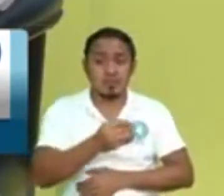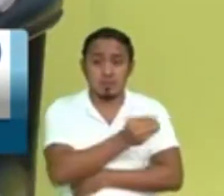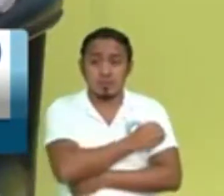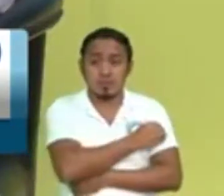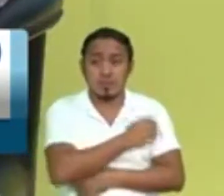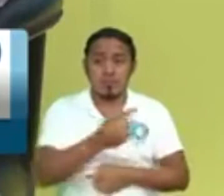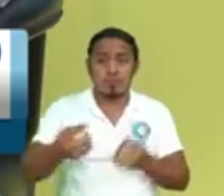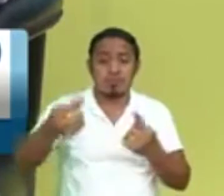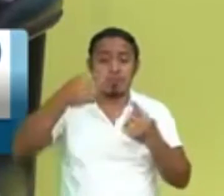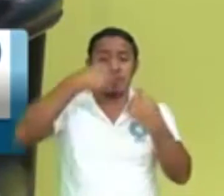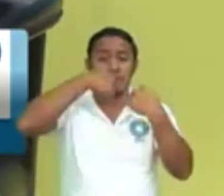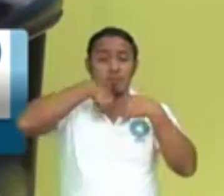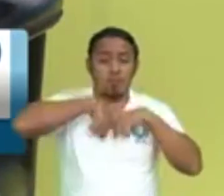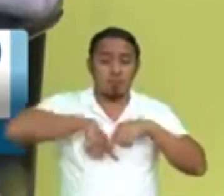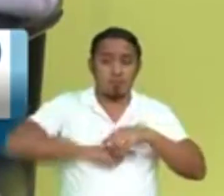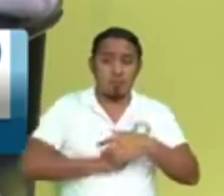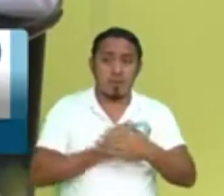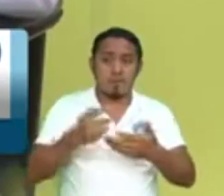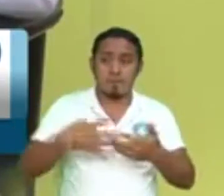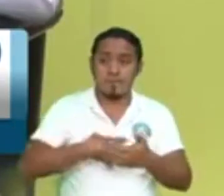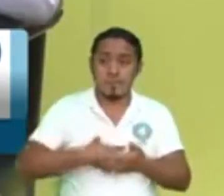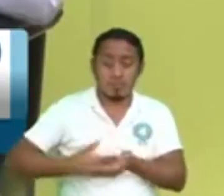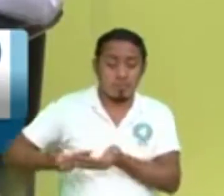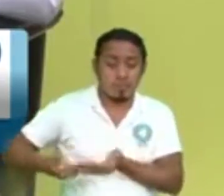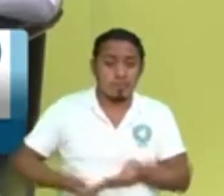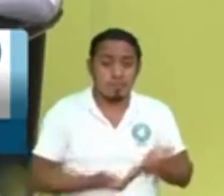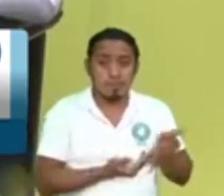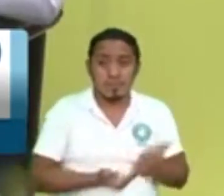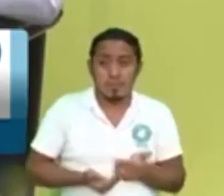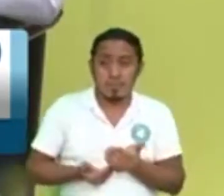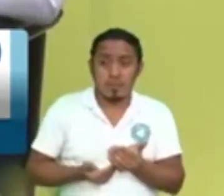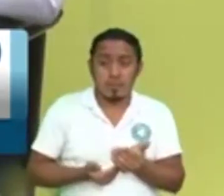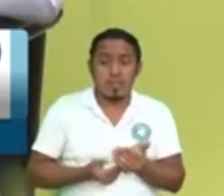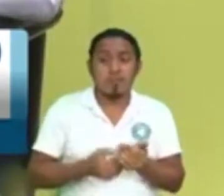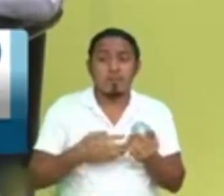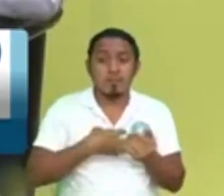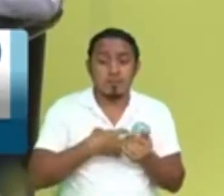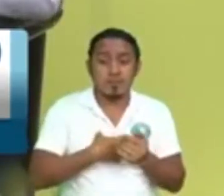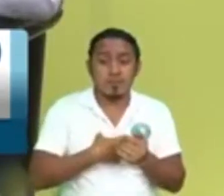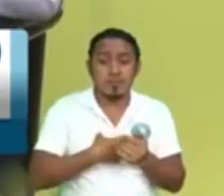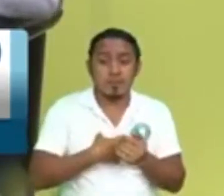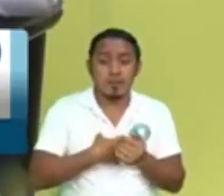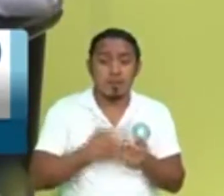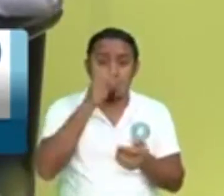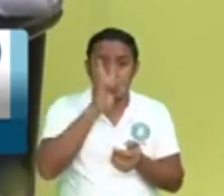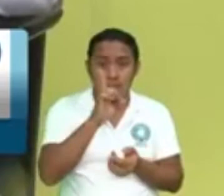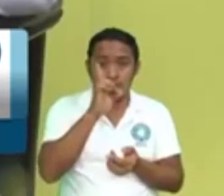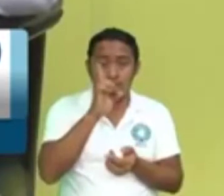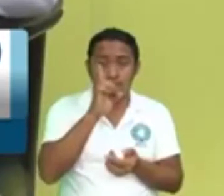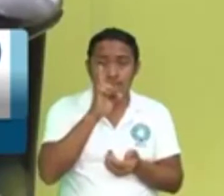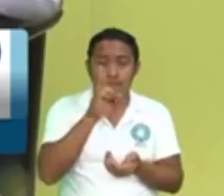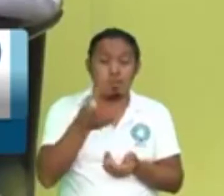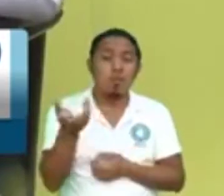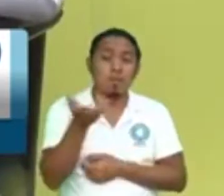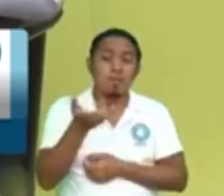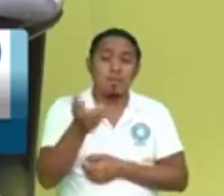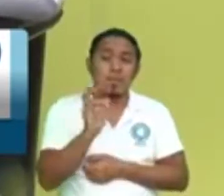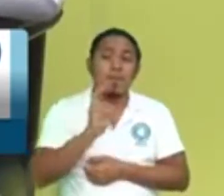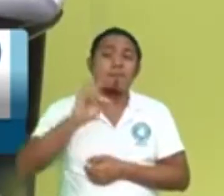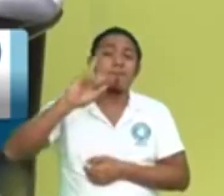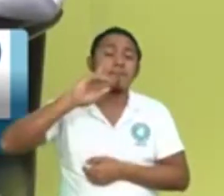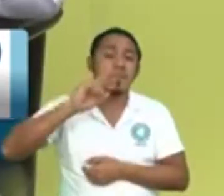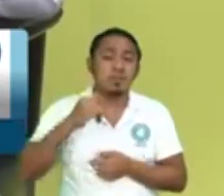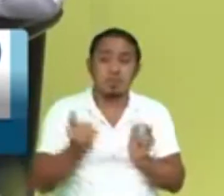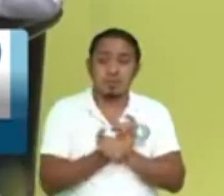la placenta, entonces va directamente al alcohol. Y los niveles es como que la mujer se beba un vaso de vino, el bebé también se bebe un vaso de